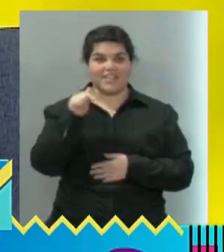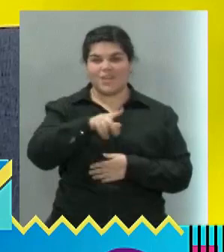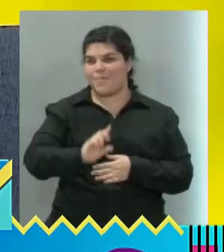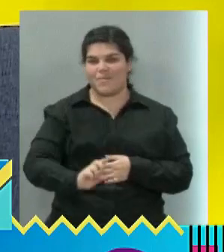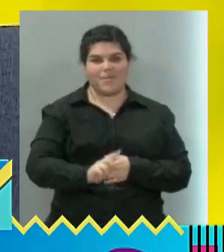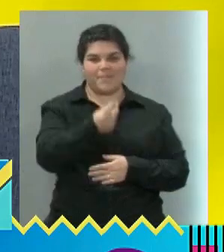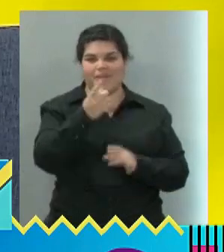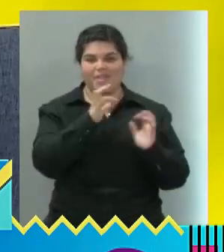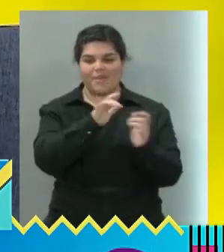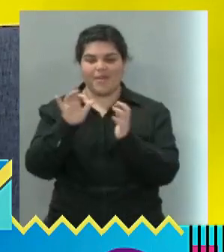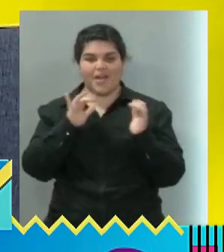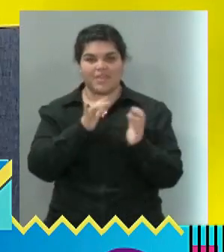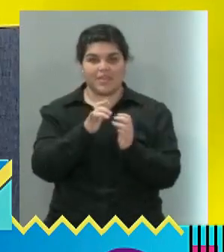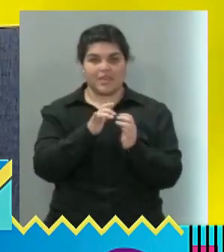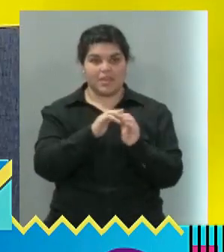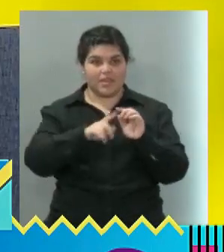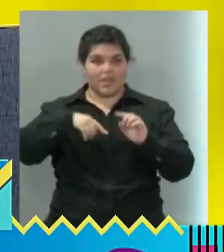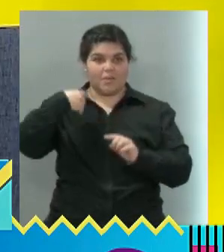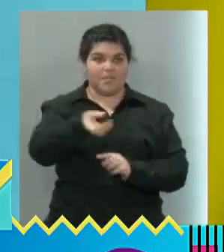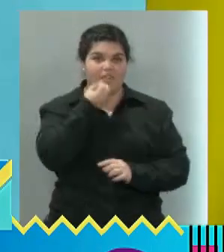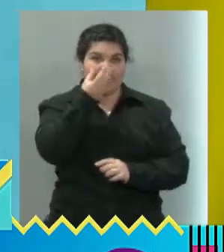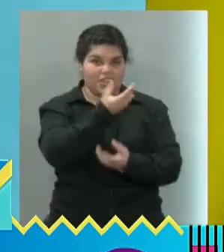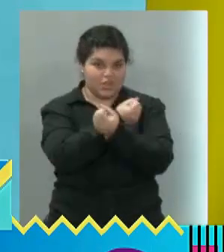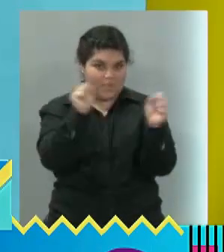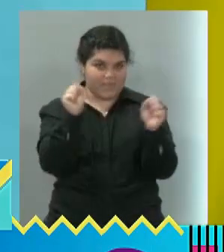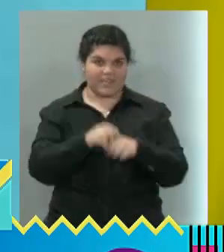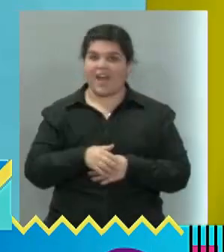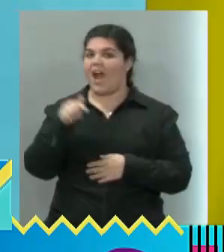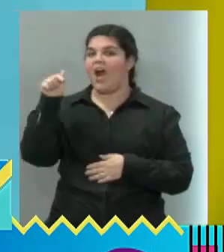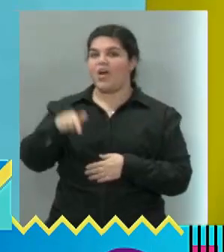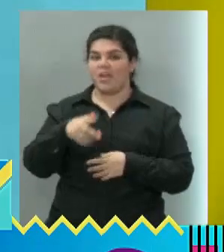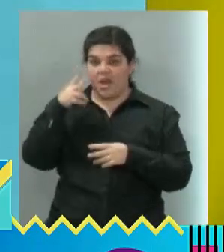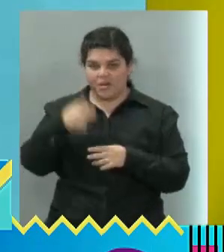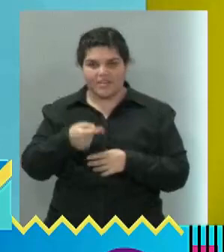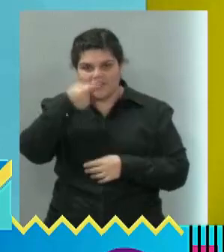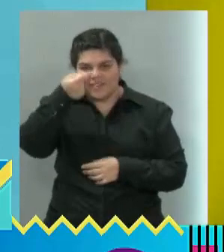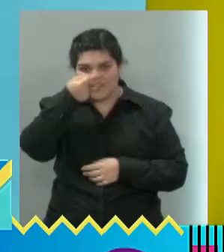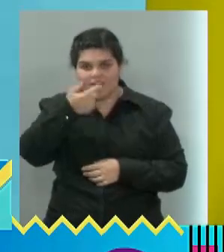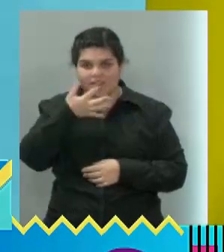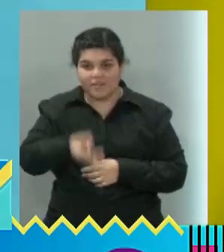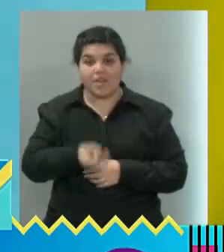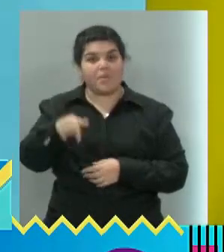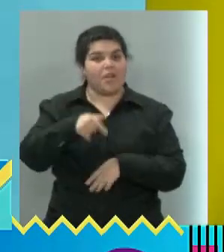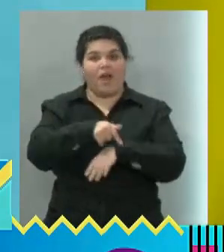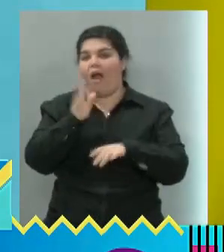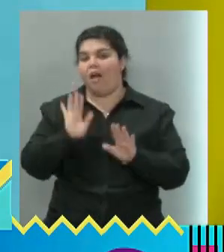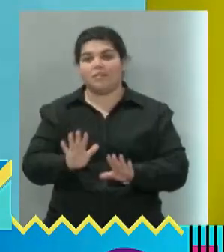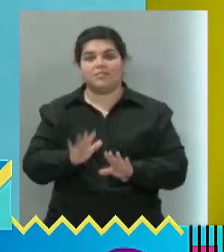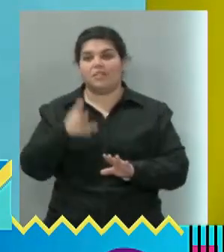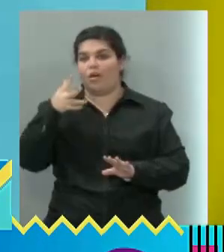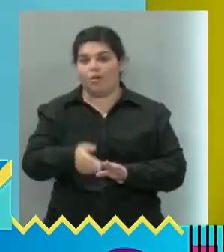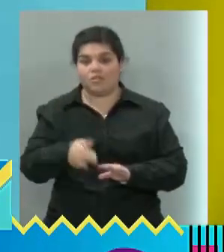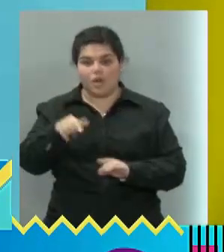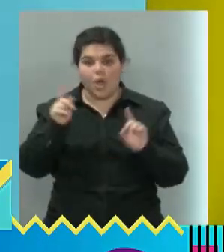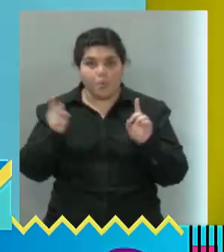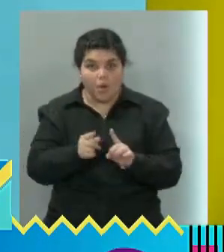primer debate posterior a la declaración de Nos vamos a ir independencia. a un corte y está sumamente interesante, pero bueno, son los tiempos de la tele. Nos vamos a ir a un corte